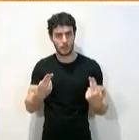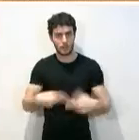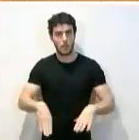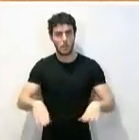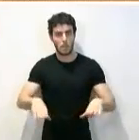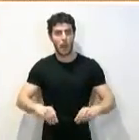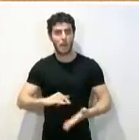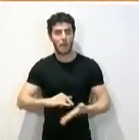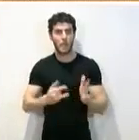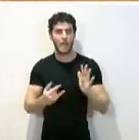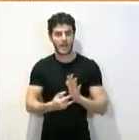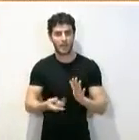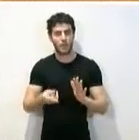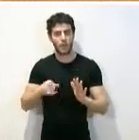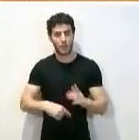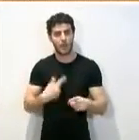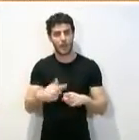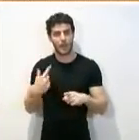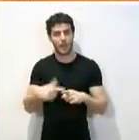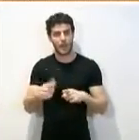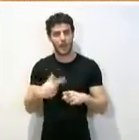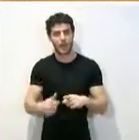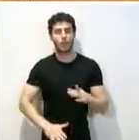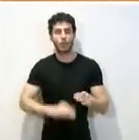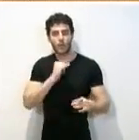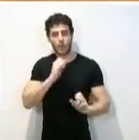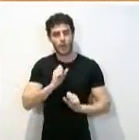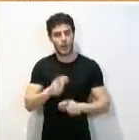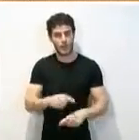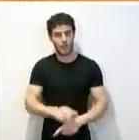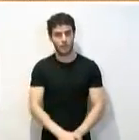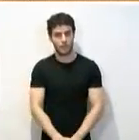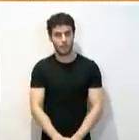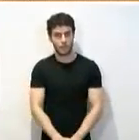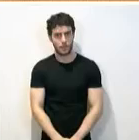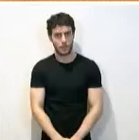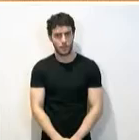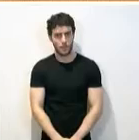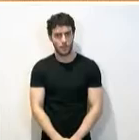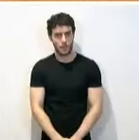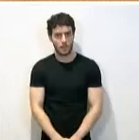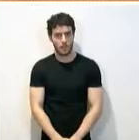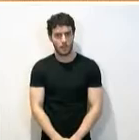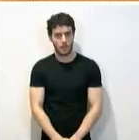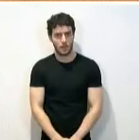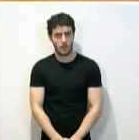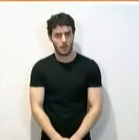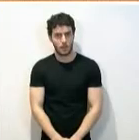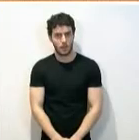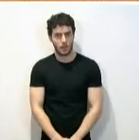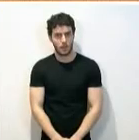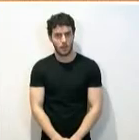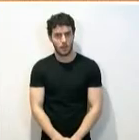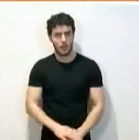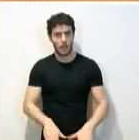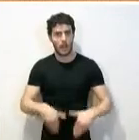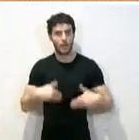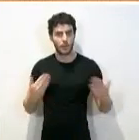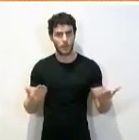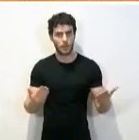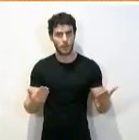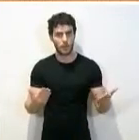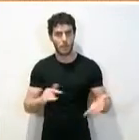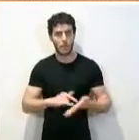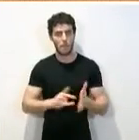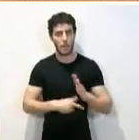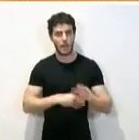los mecanismos y de los elementos suficientes. De manera que no solo hagamos